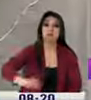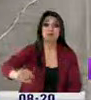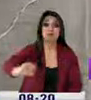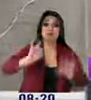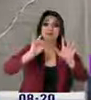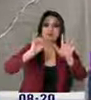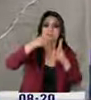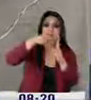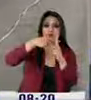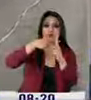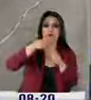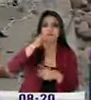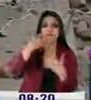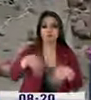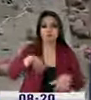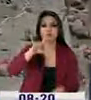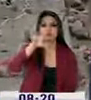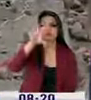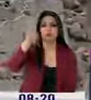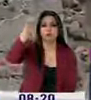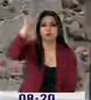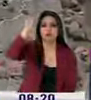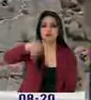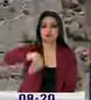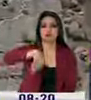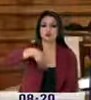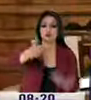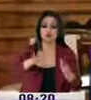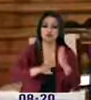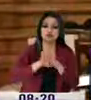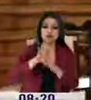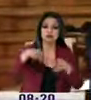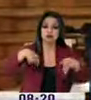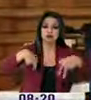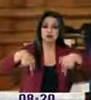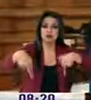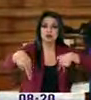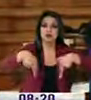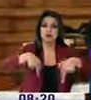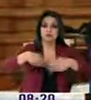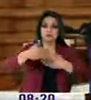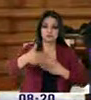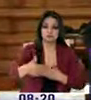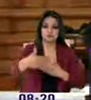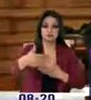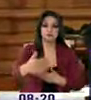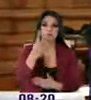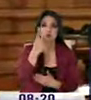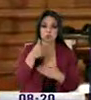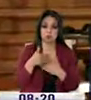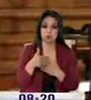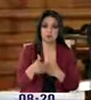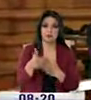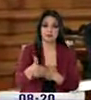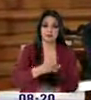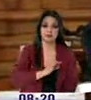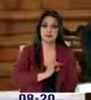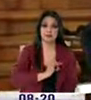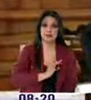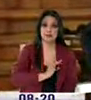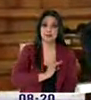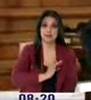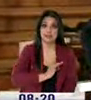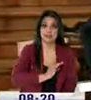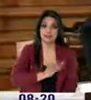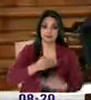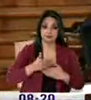un 85% de avance en los trabajos de peatonización. Más 2 cuadras en la Chile, que son, recordemos, desde